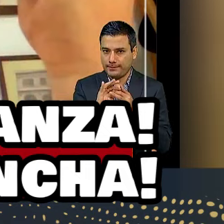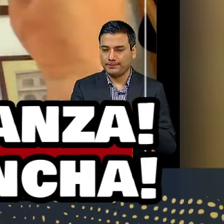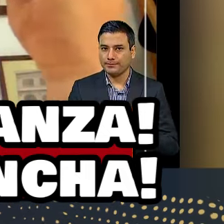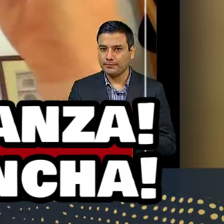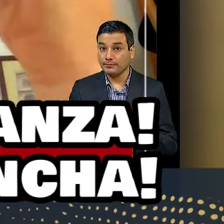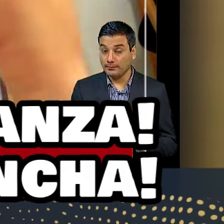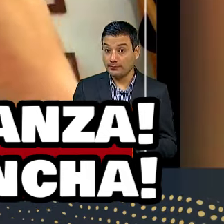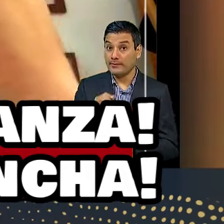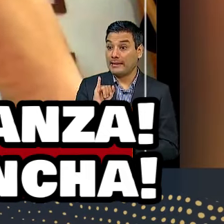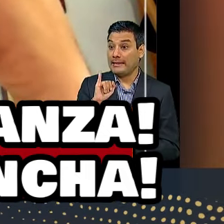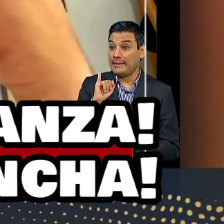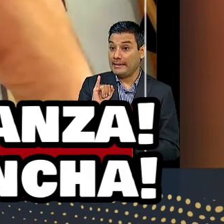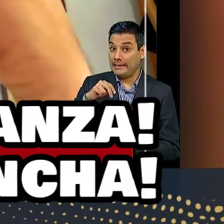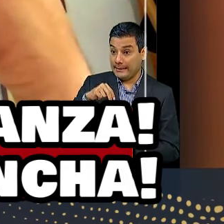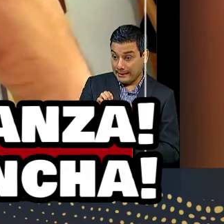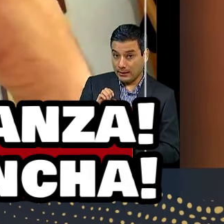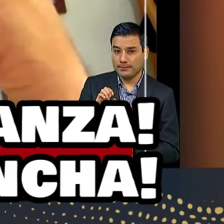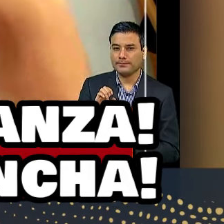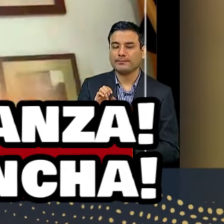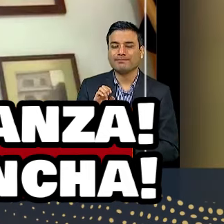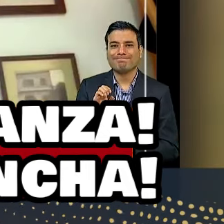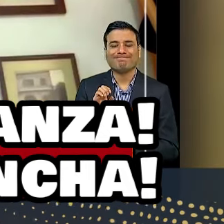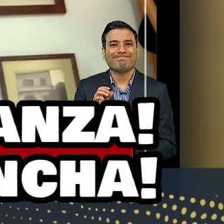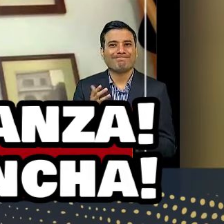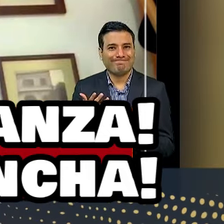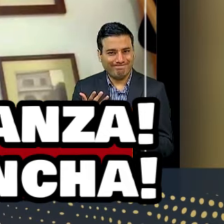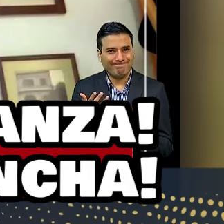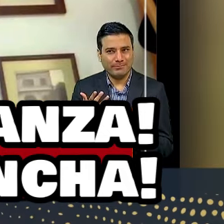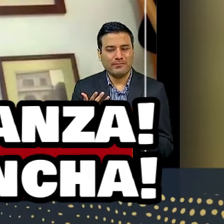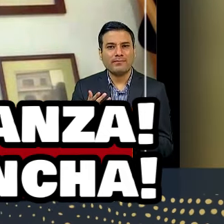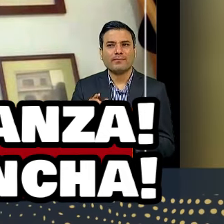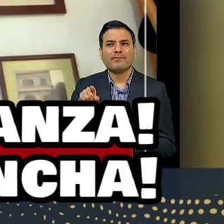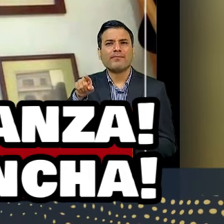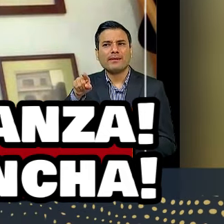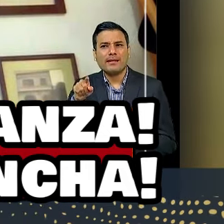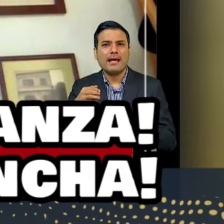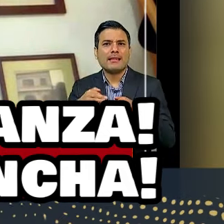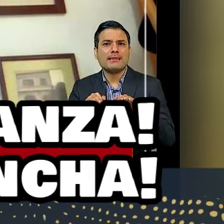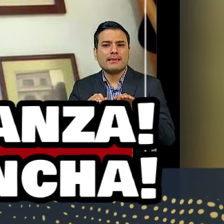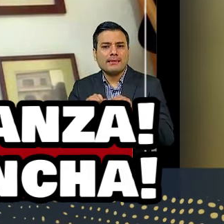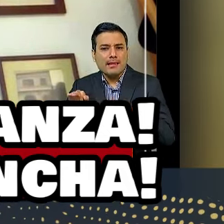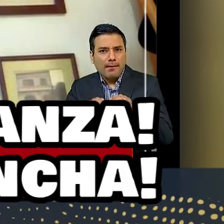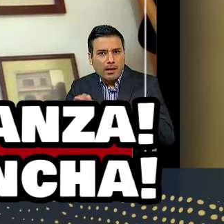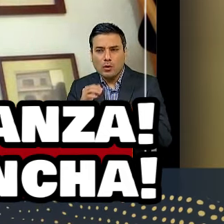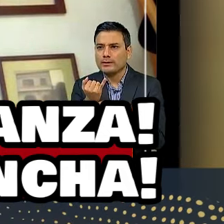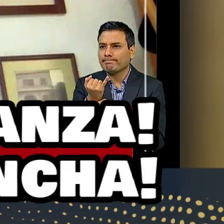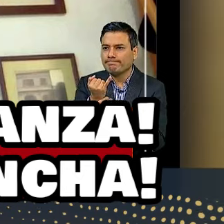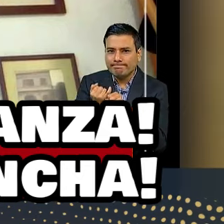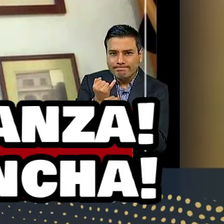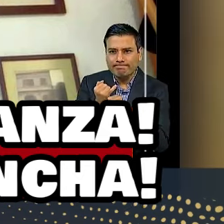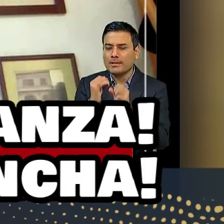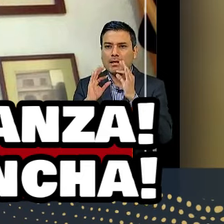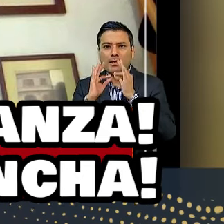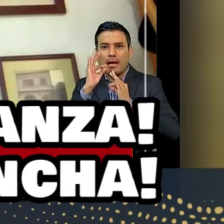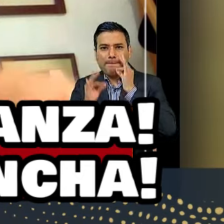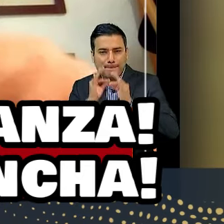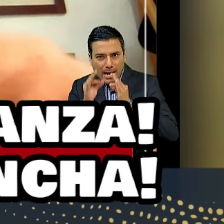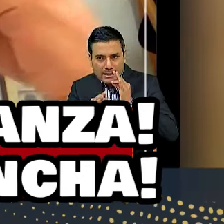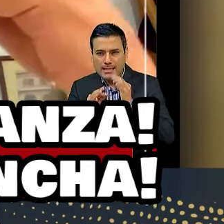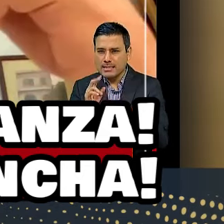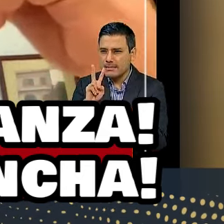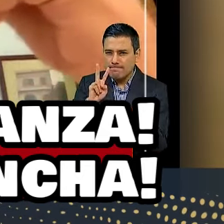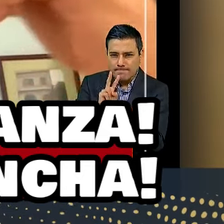que esta autoridad respalde el trabajo de quienes realizan el trabajo de monitoreo en las campañas de los auditores y de los